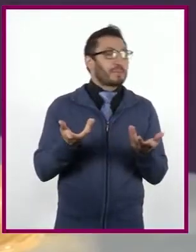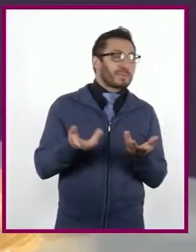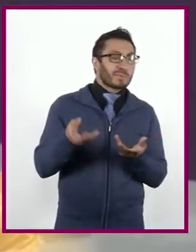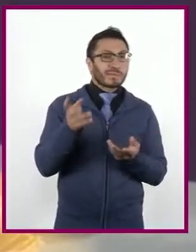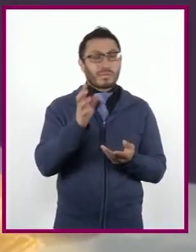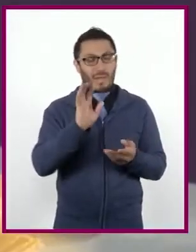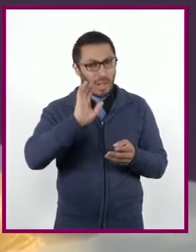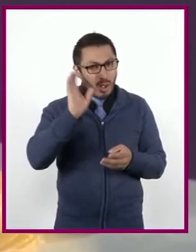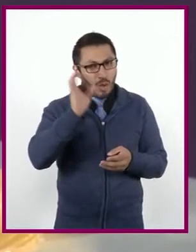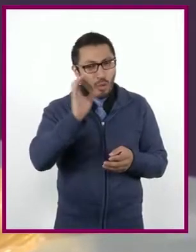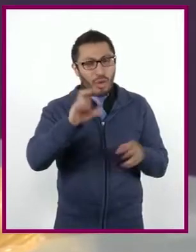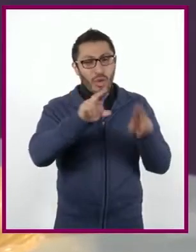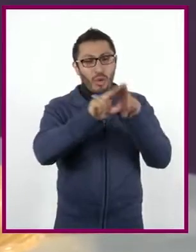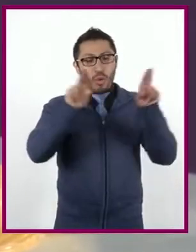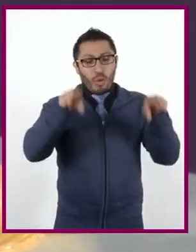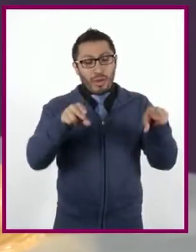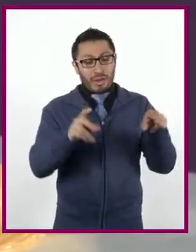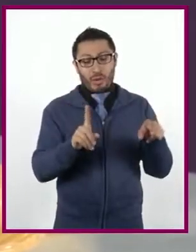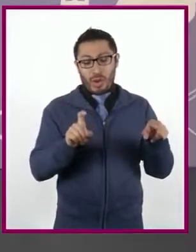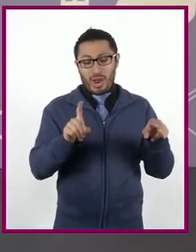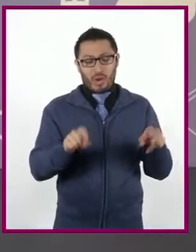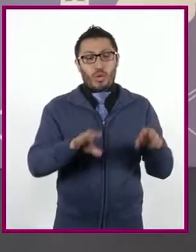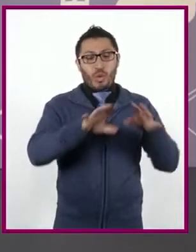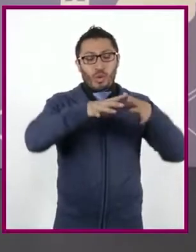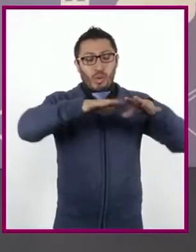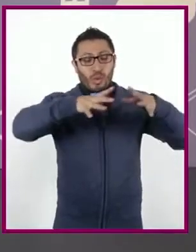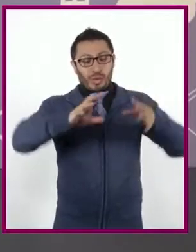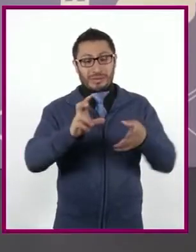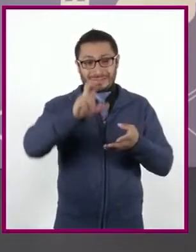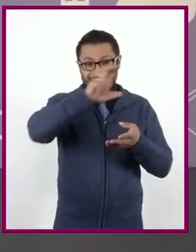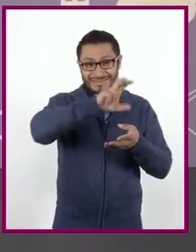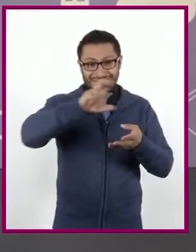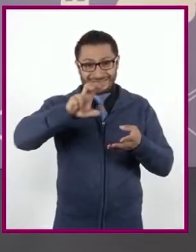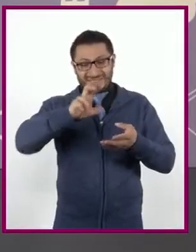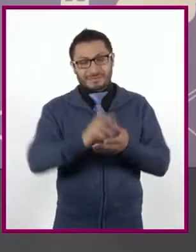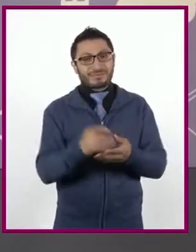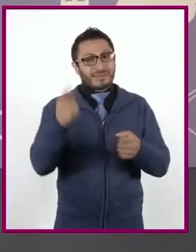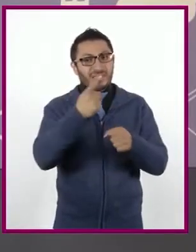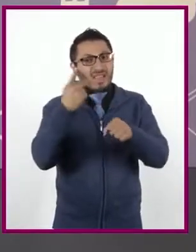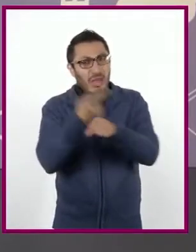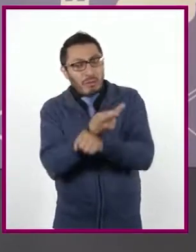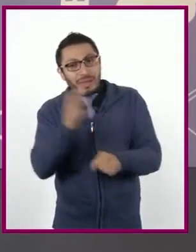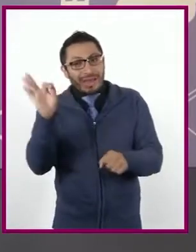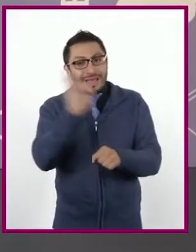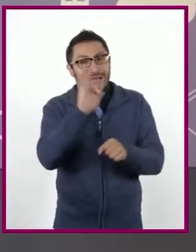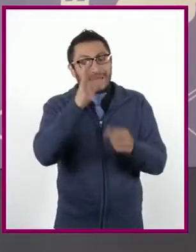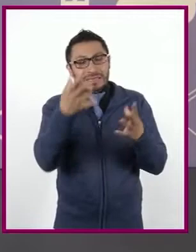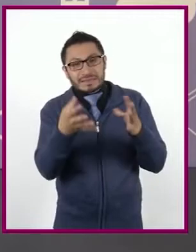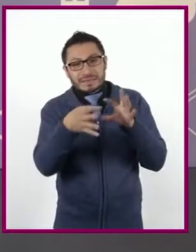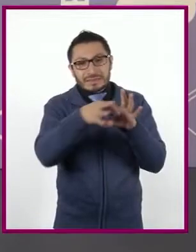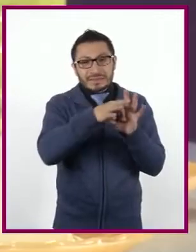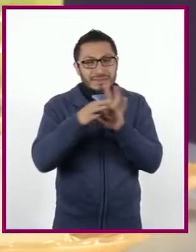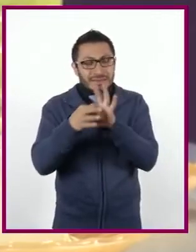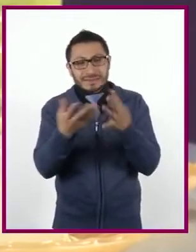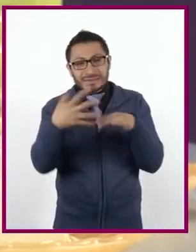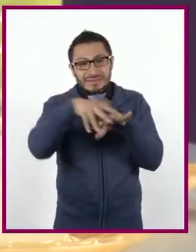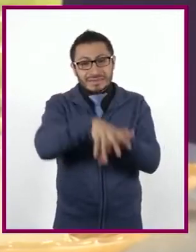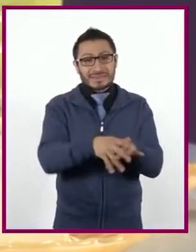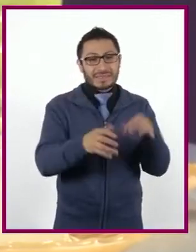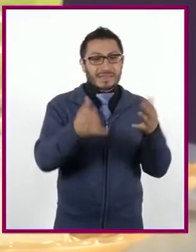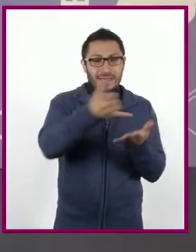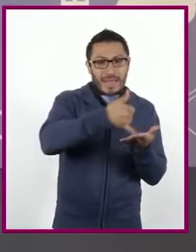los hielos flotan en el agua? ¿Qué sucede si mezclas aceite y